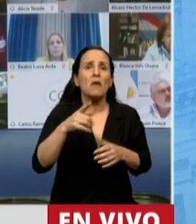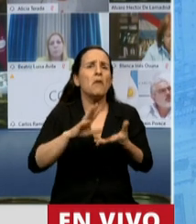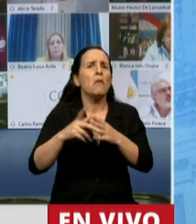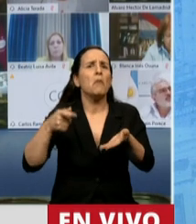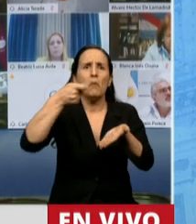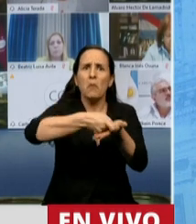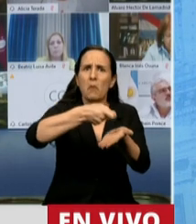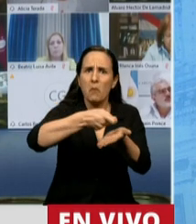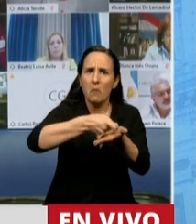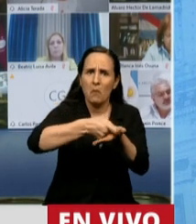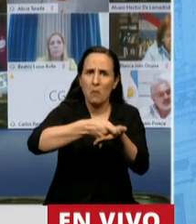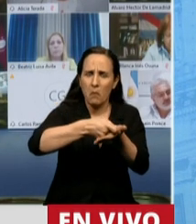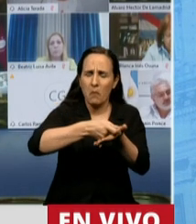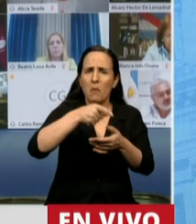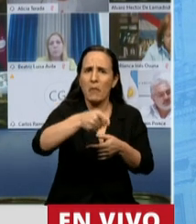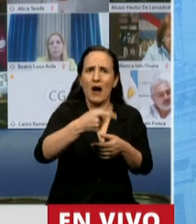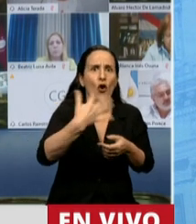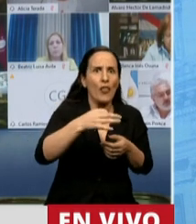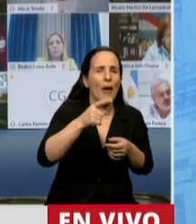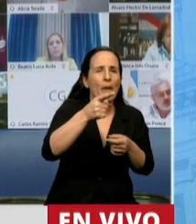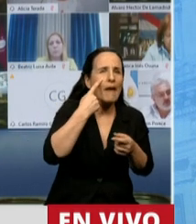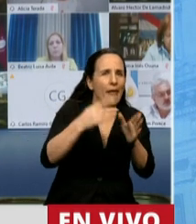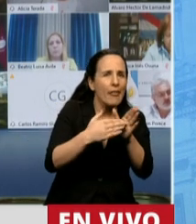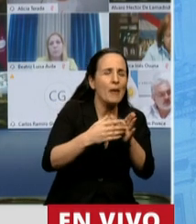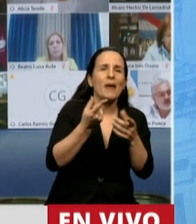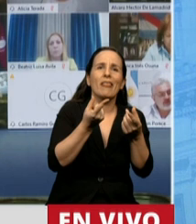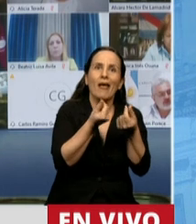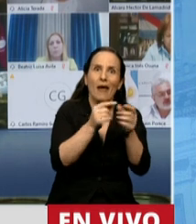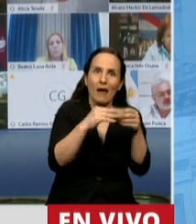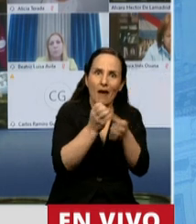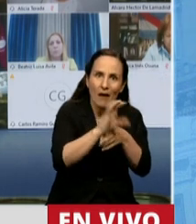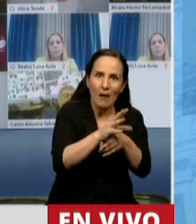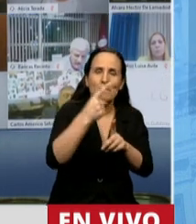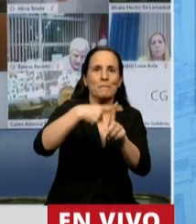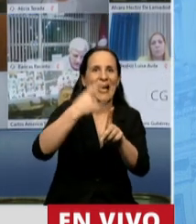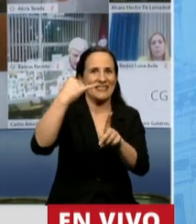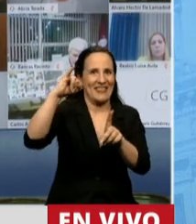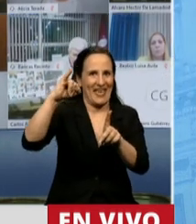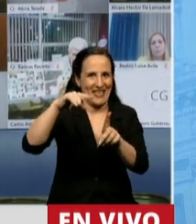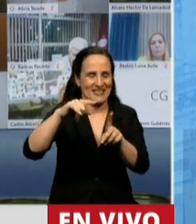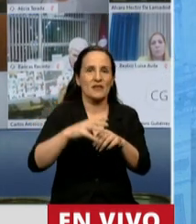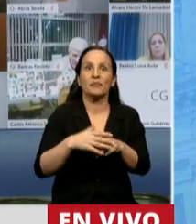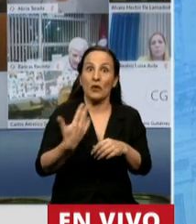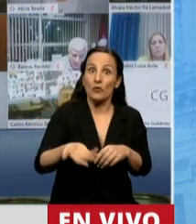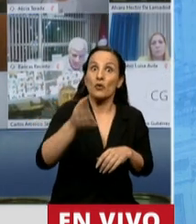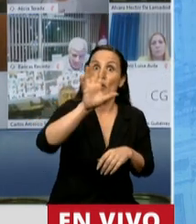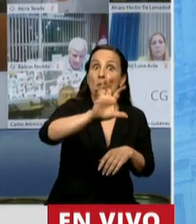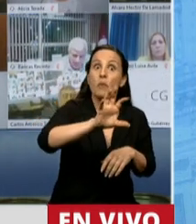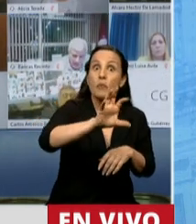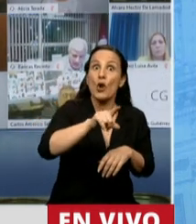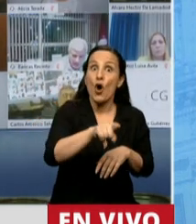integral al vencimiento o sea capital intereses las provincias este